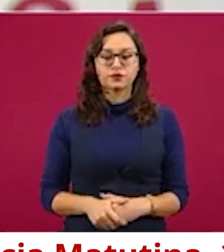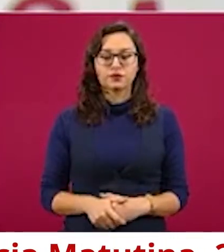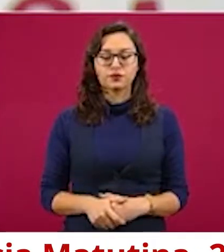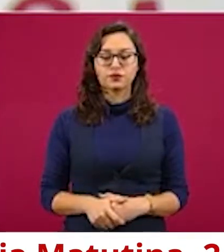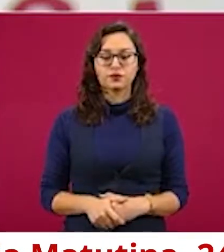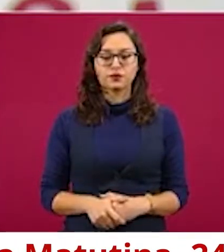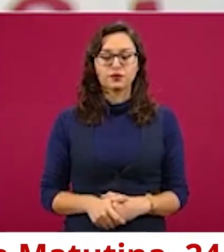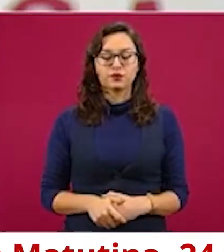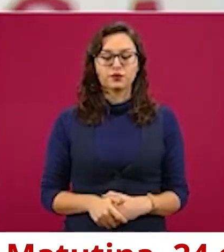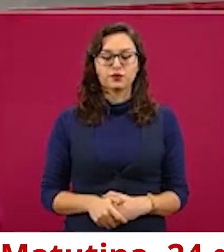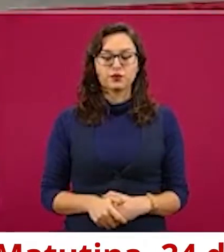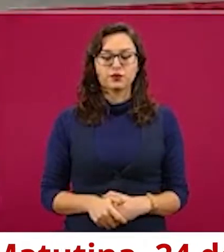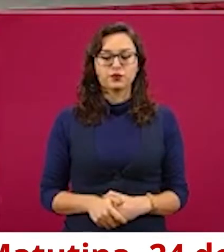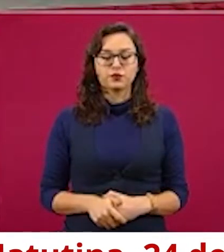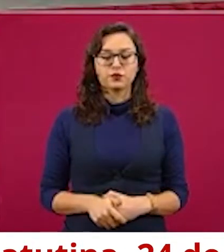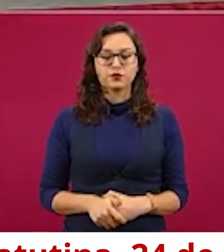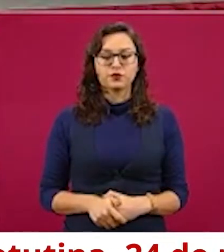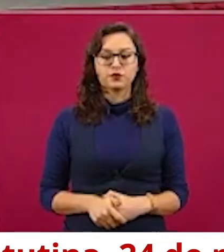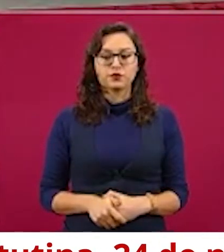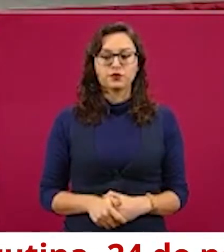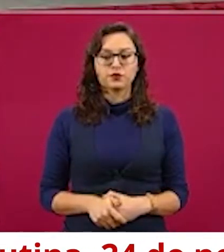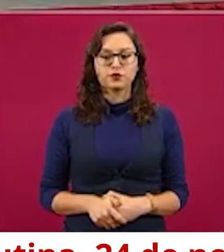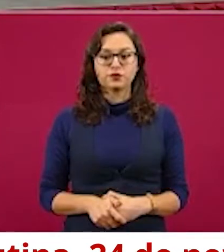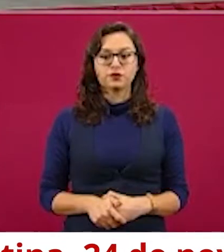como dato,